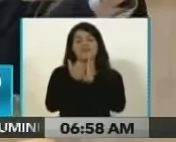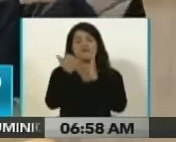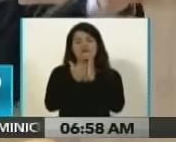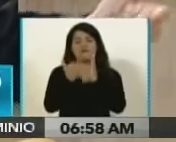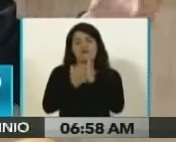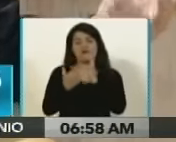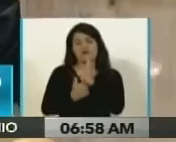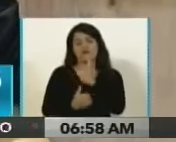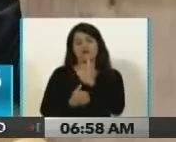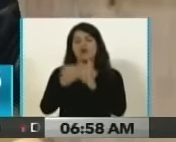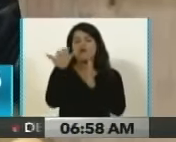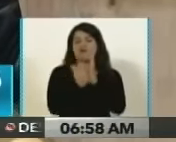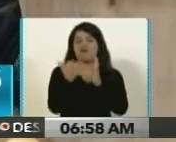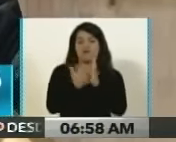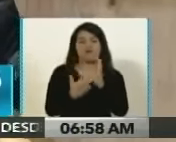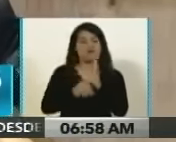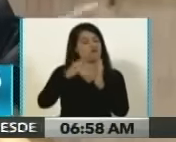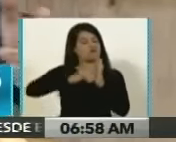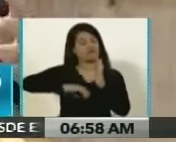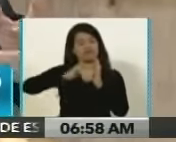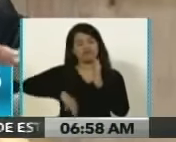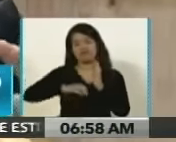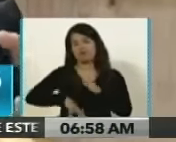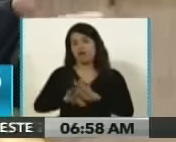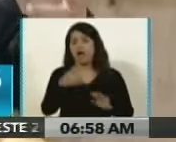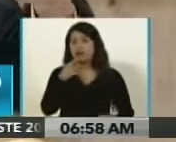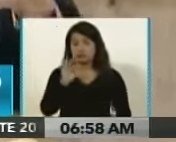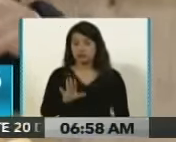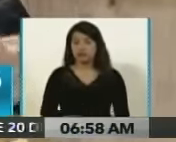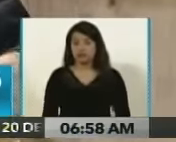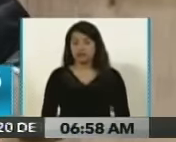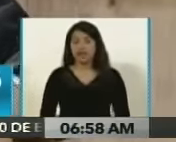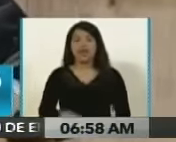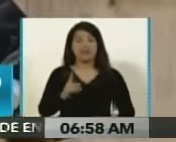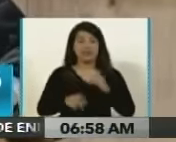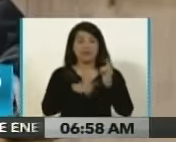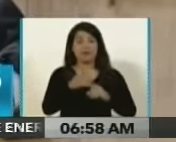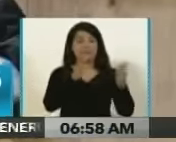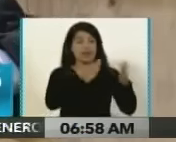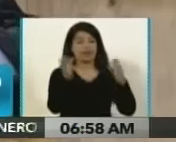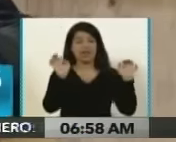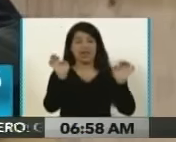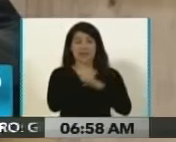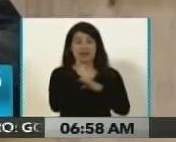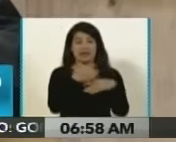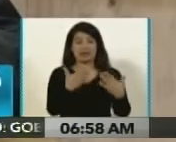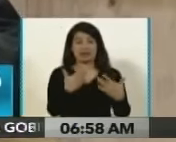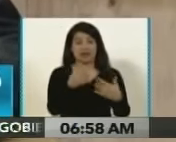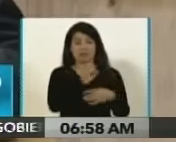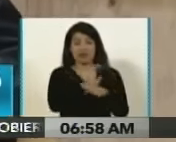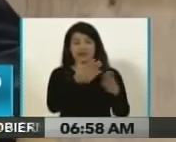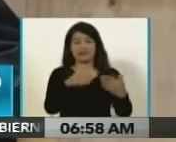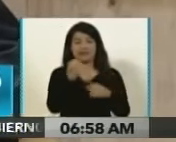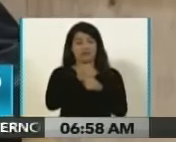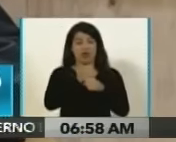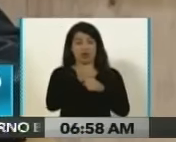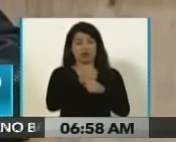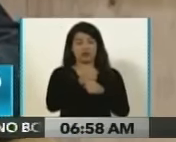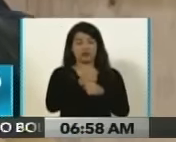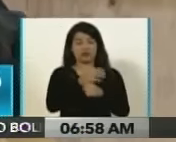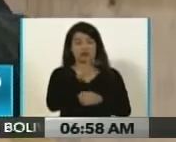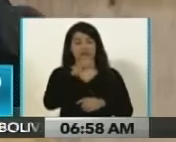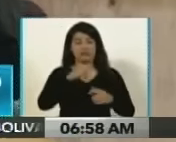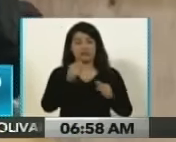hoy día en muchos lugares del mundo, ¿no? Pero cuando cierra el plan de emergencia, convierte a los desempleados